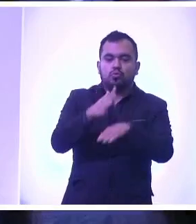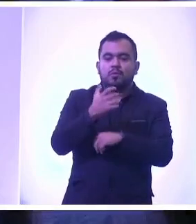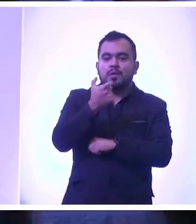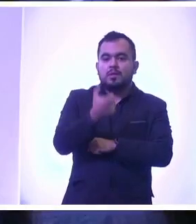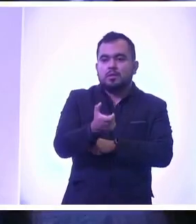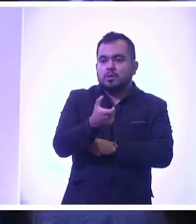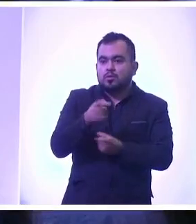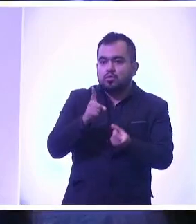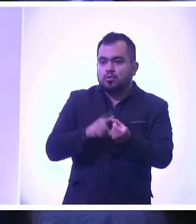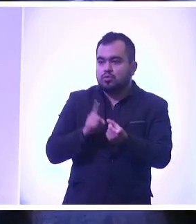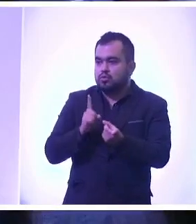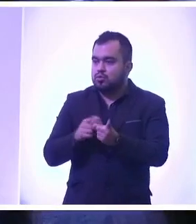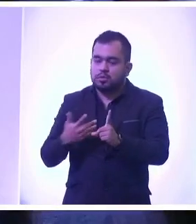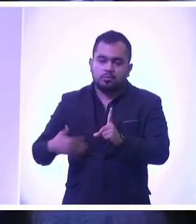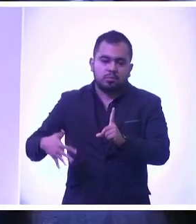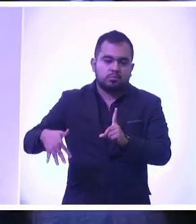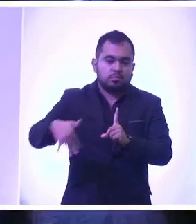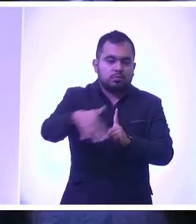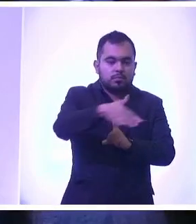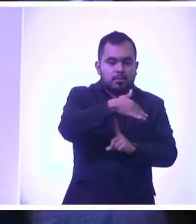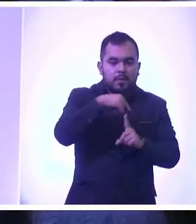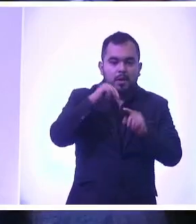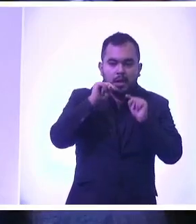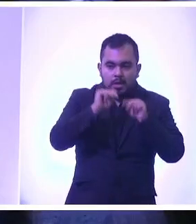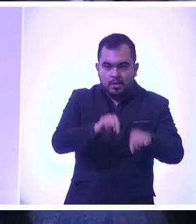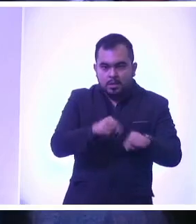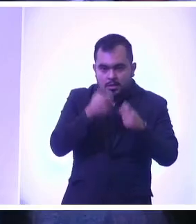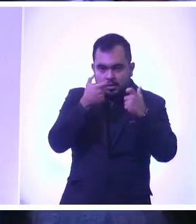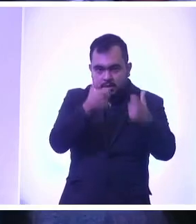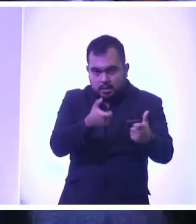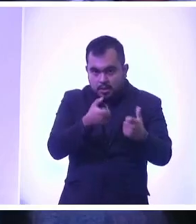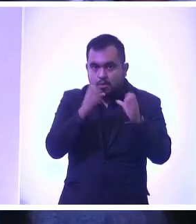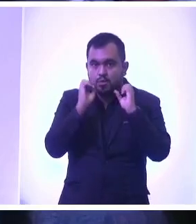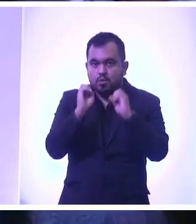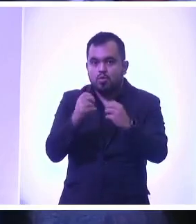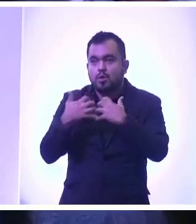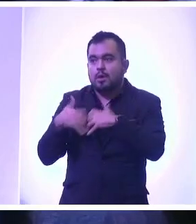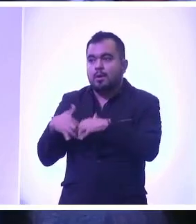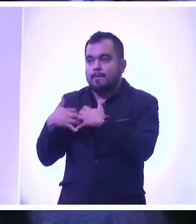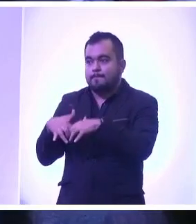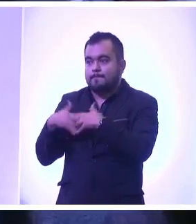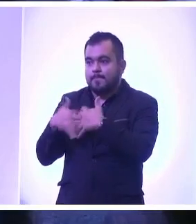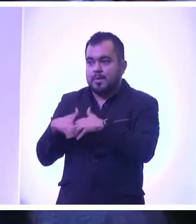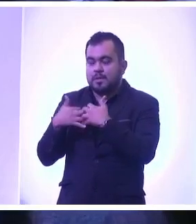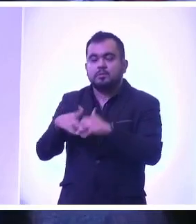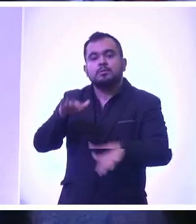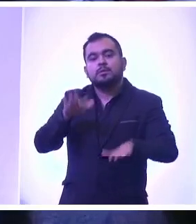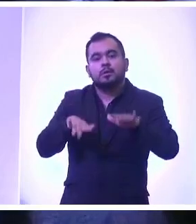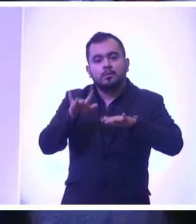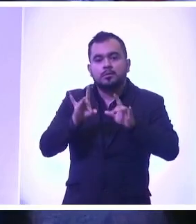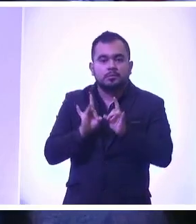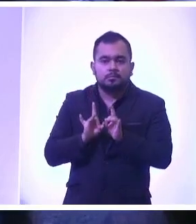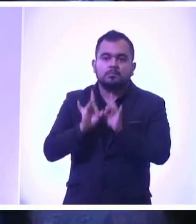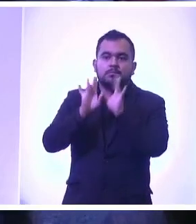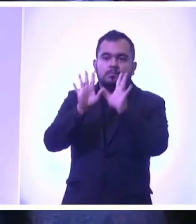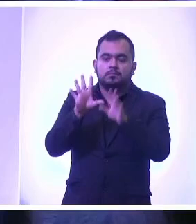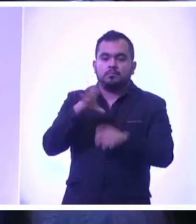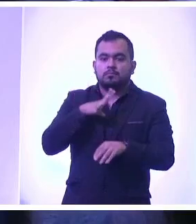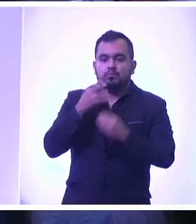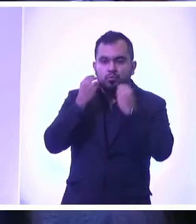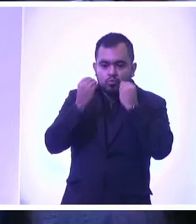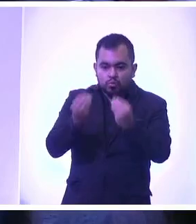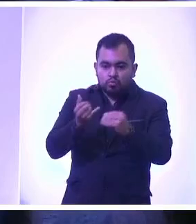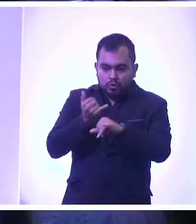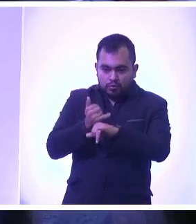estamos localizando dónde lo estamos llevando el dinero en las empresas de repente Pues hay muchísima información